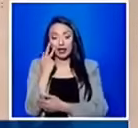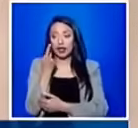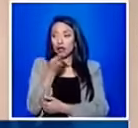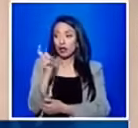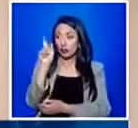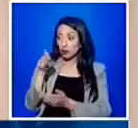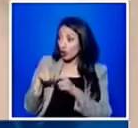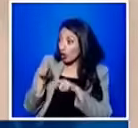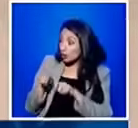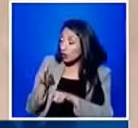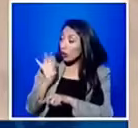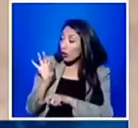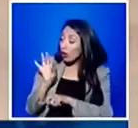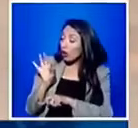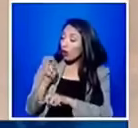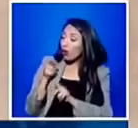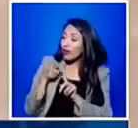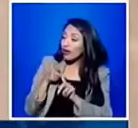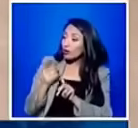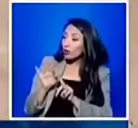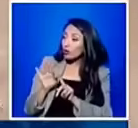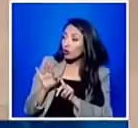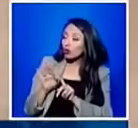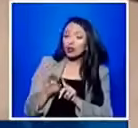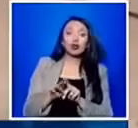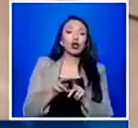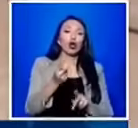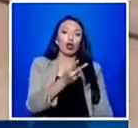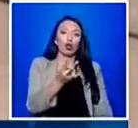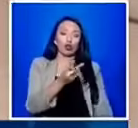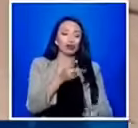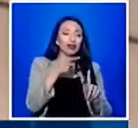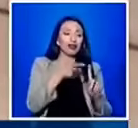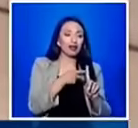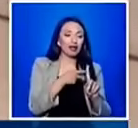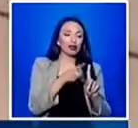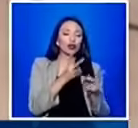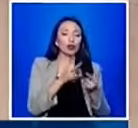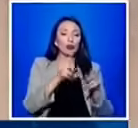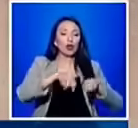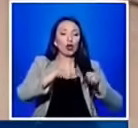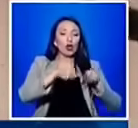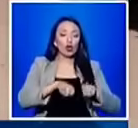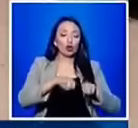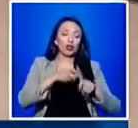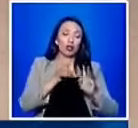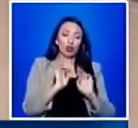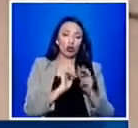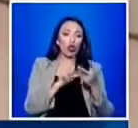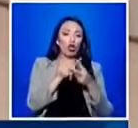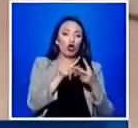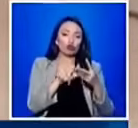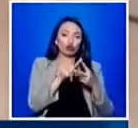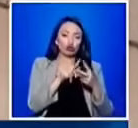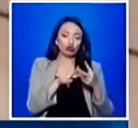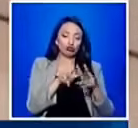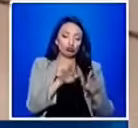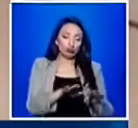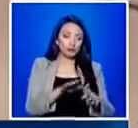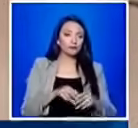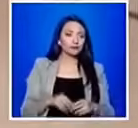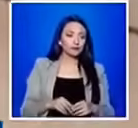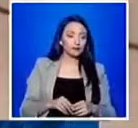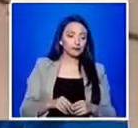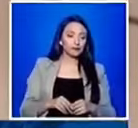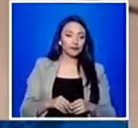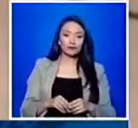personal contratado o personal directo de la empresa? Bueno, nosotros hacemos con personal contratado y también con el personal nuestro